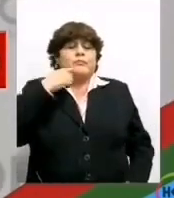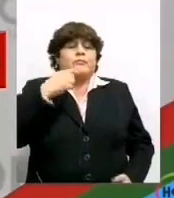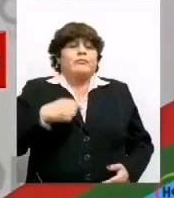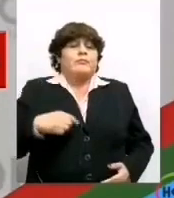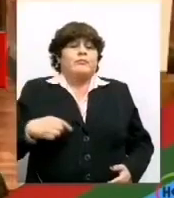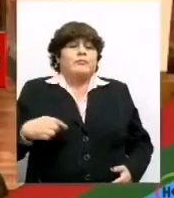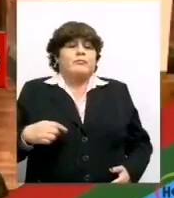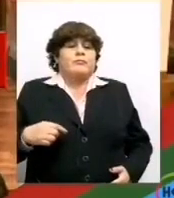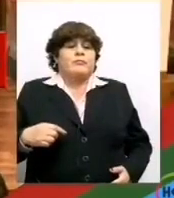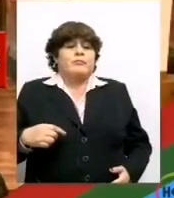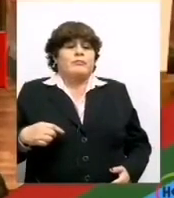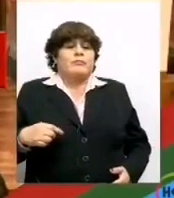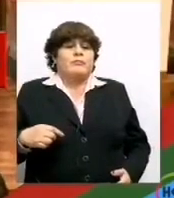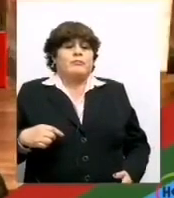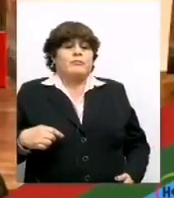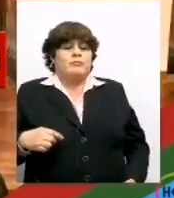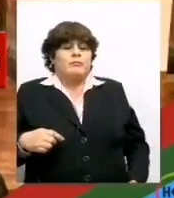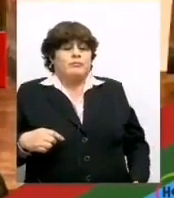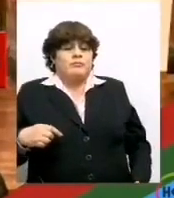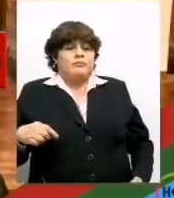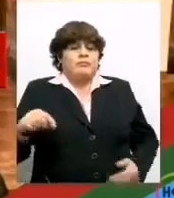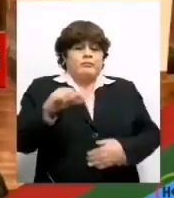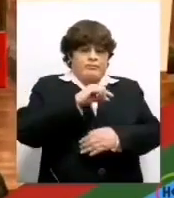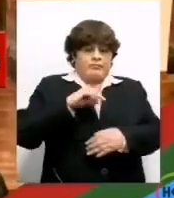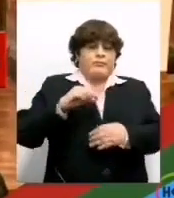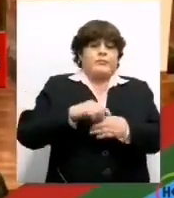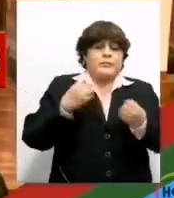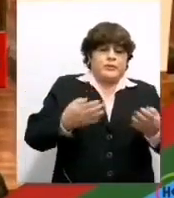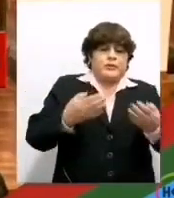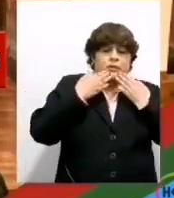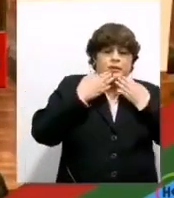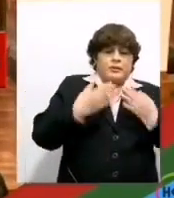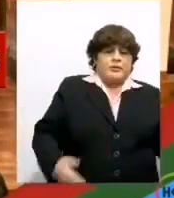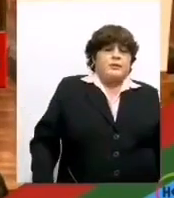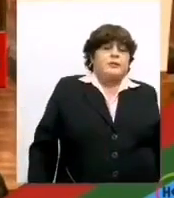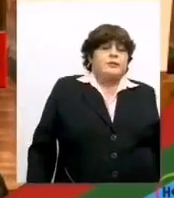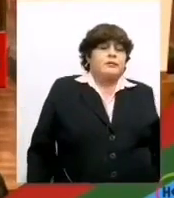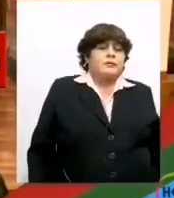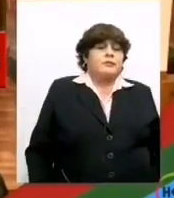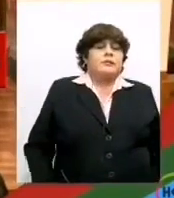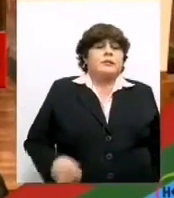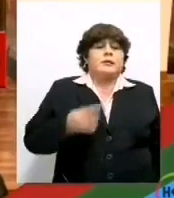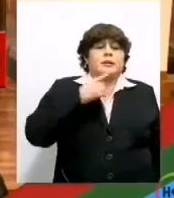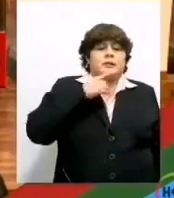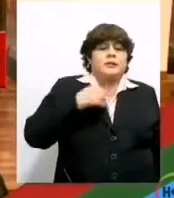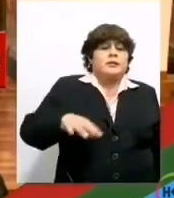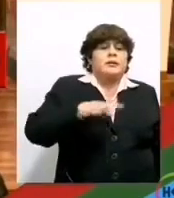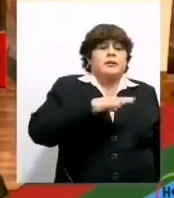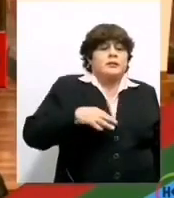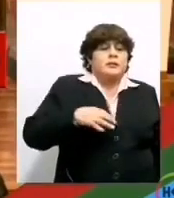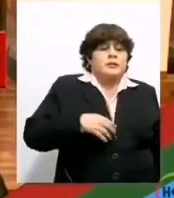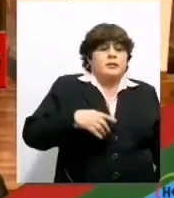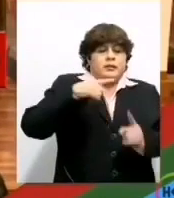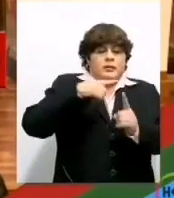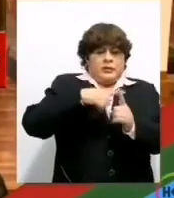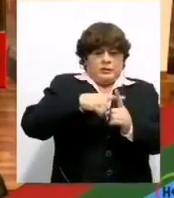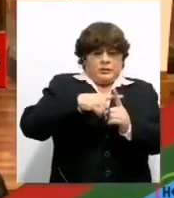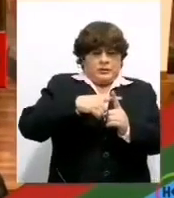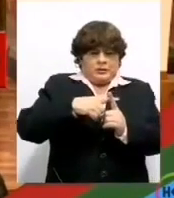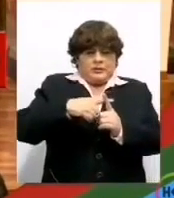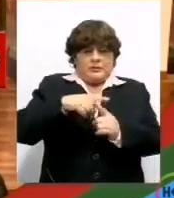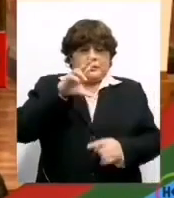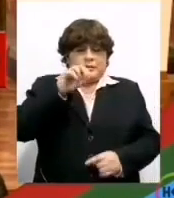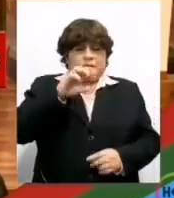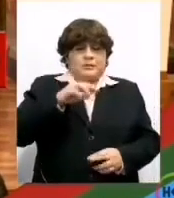es que fuera con él muchas gracias señor César Acuña ahora el candidato de el movimiento súmate tiene 30